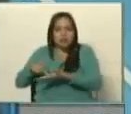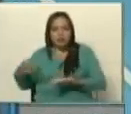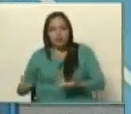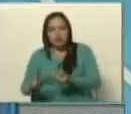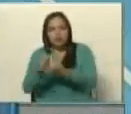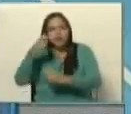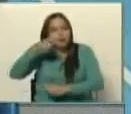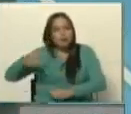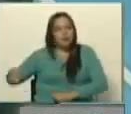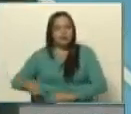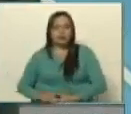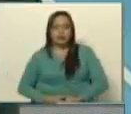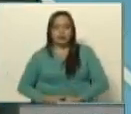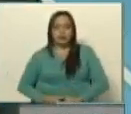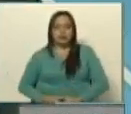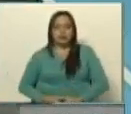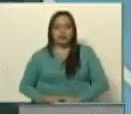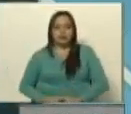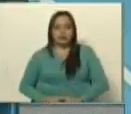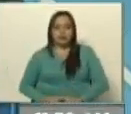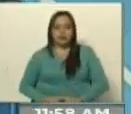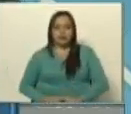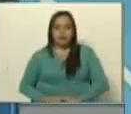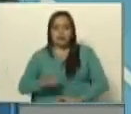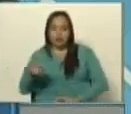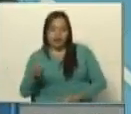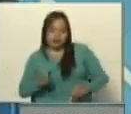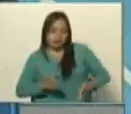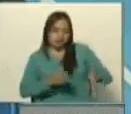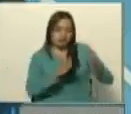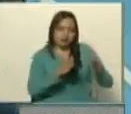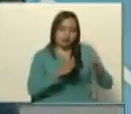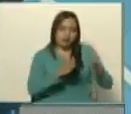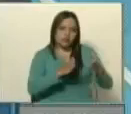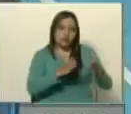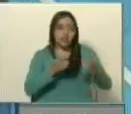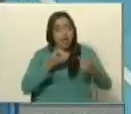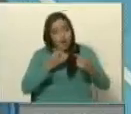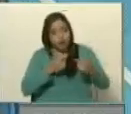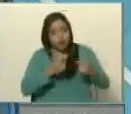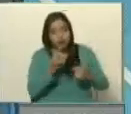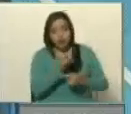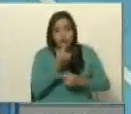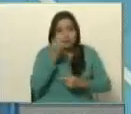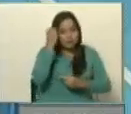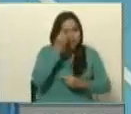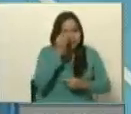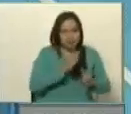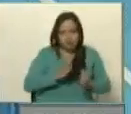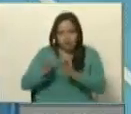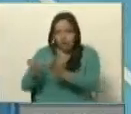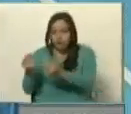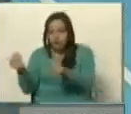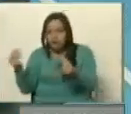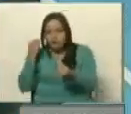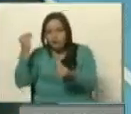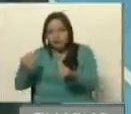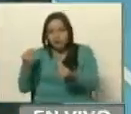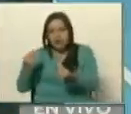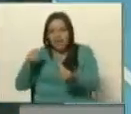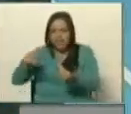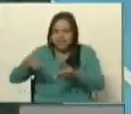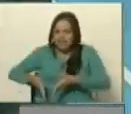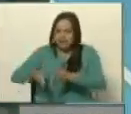el gobierno y el multilateralismo. Esa es la ruta desde lo nacional a lo internacional que Venezuela profesa y que Venezuela